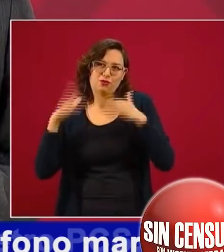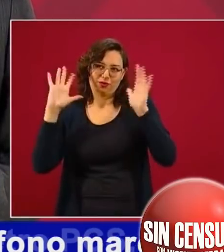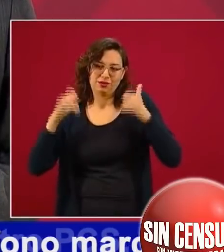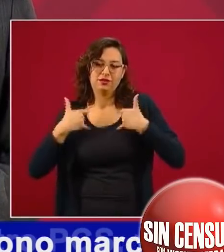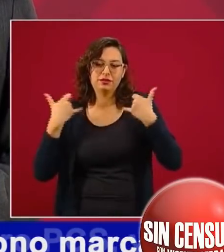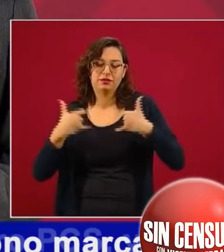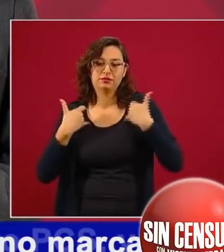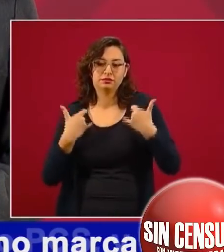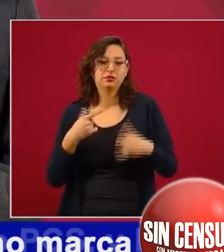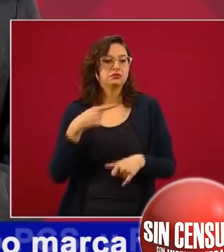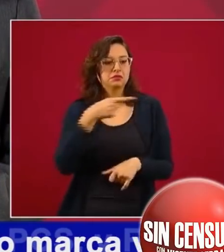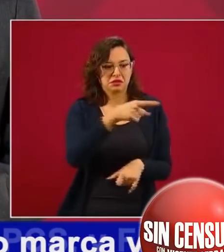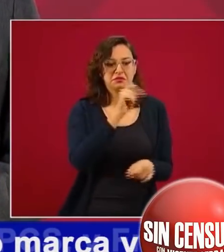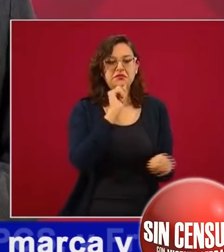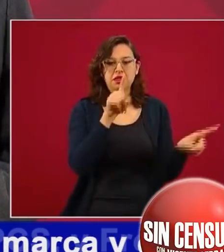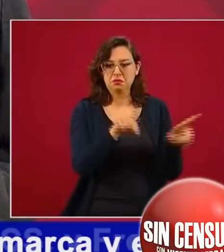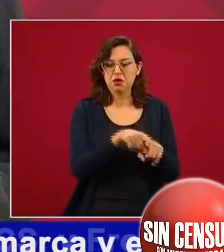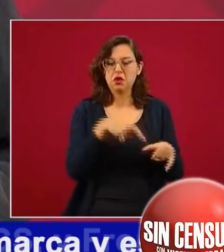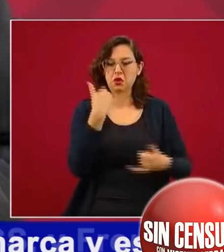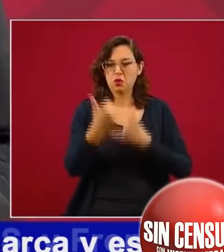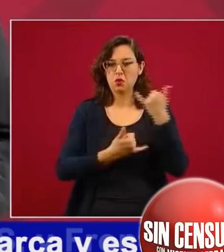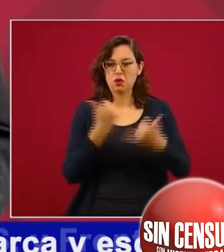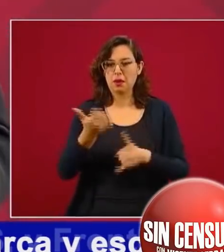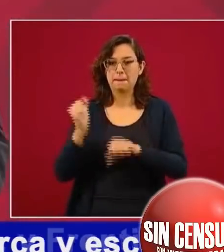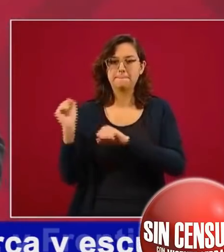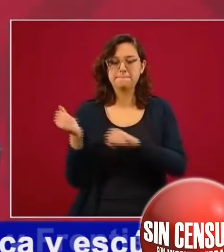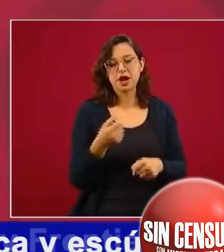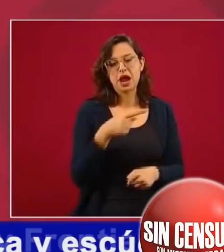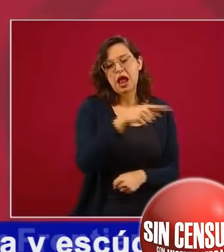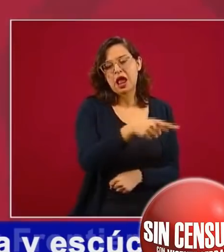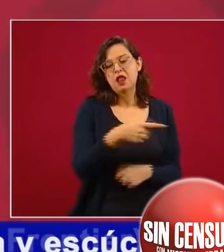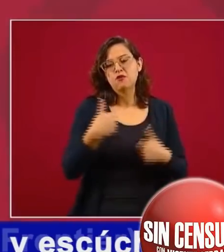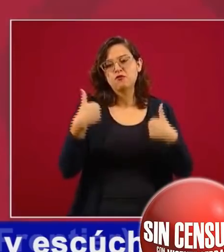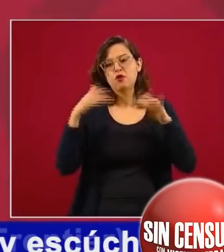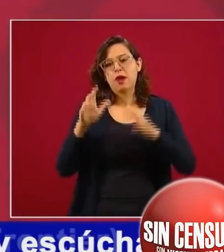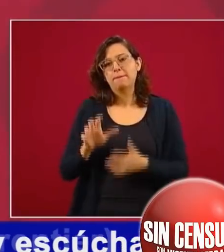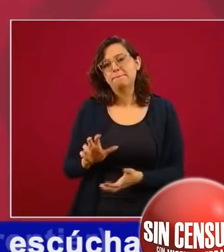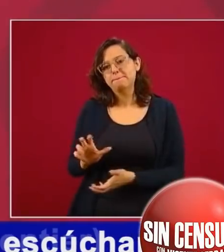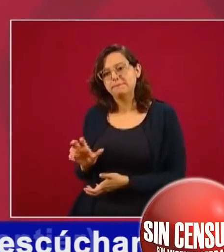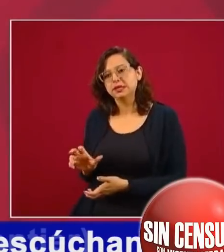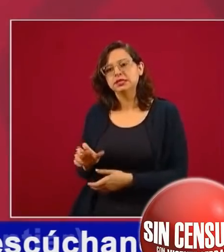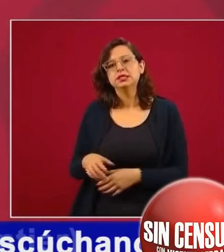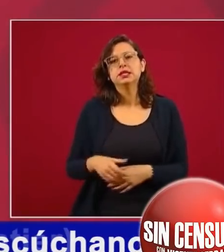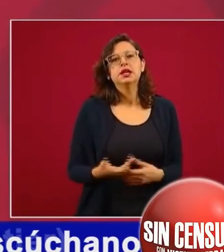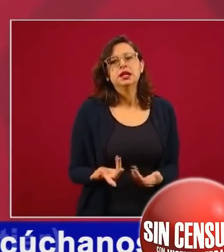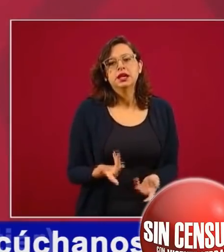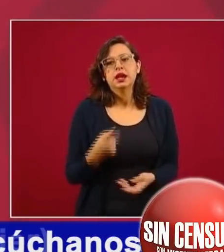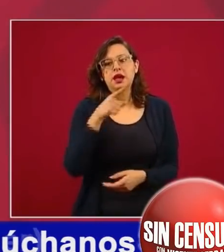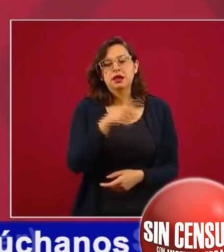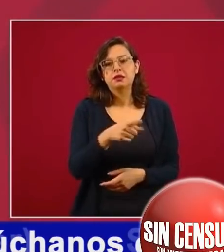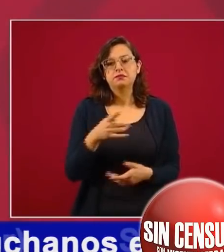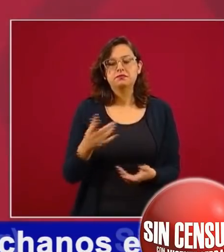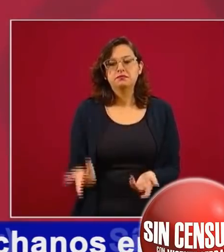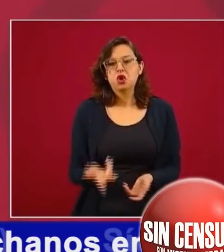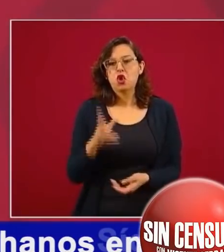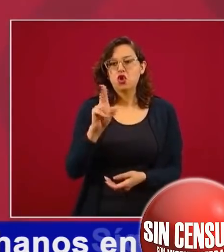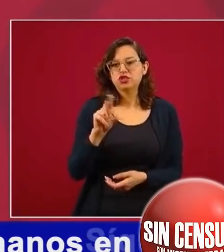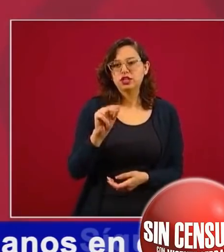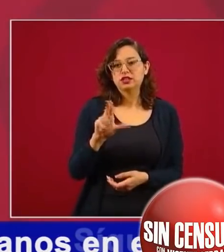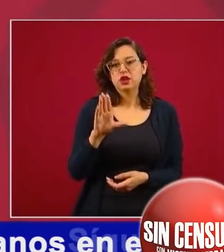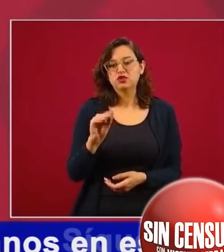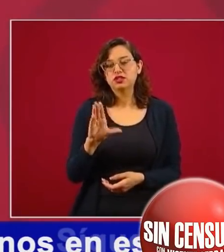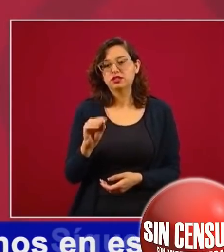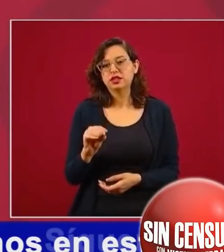jugaba a béisbol, era pitcher, llegó a tirar hasta 80, 85